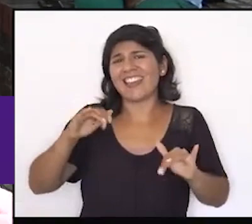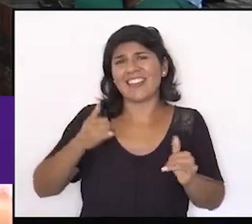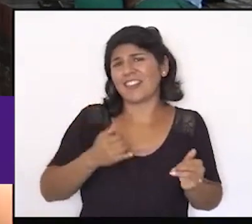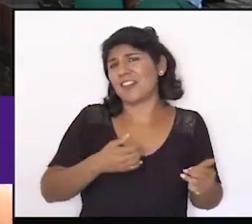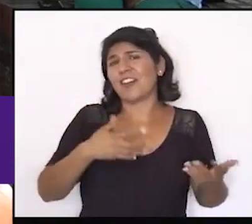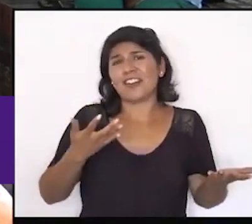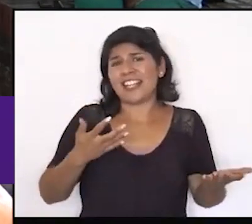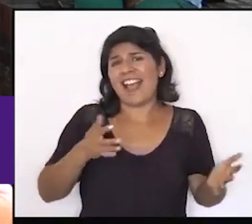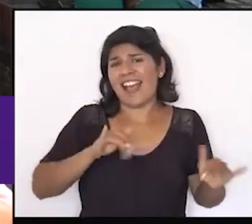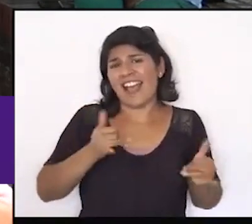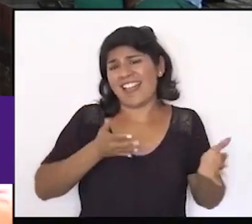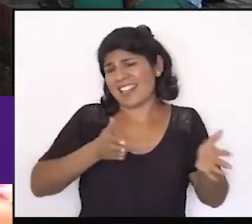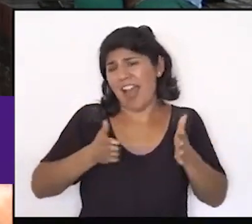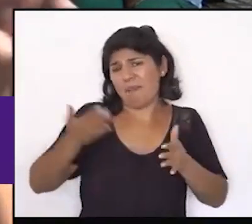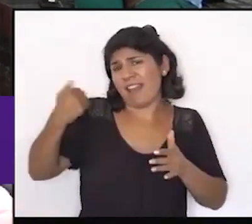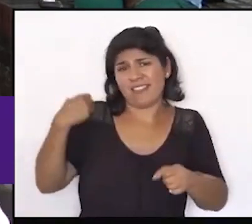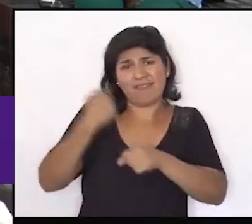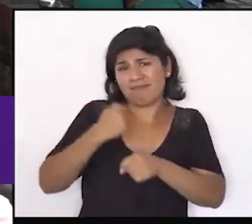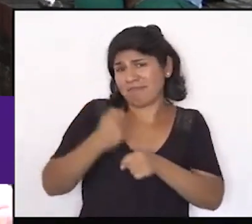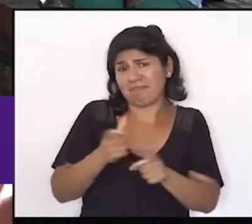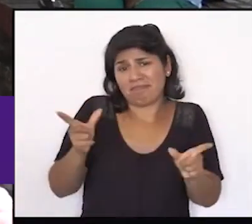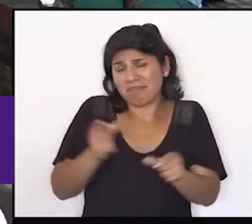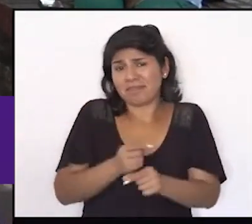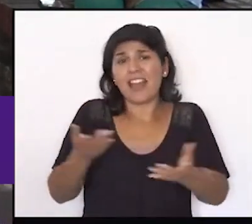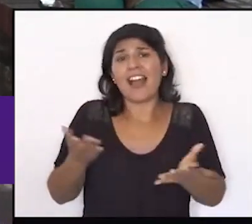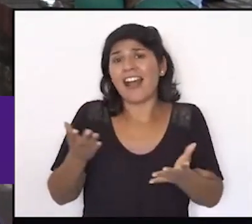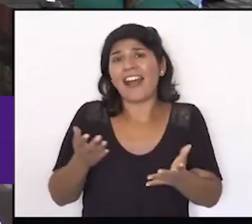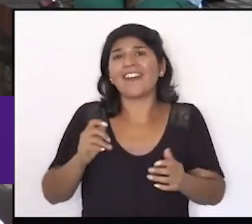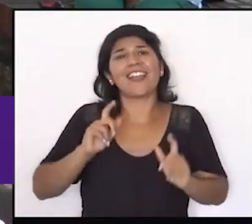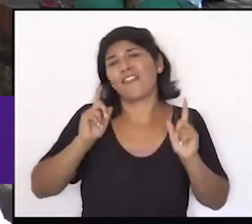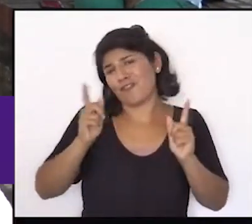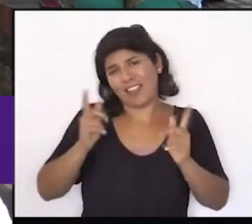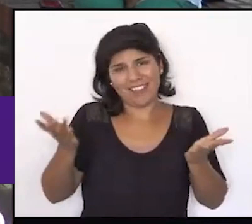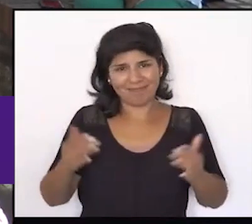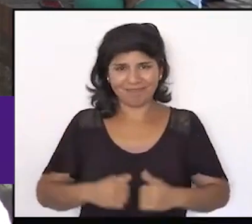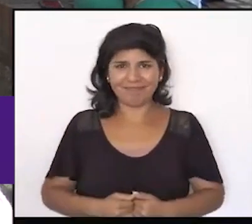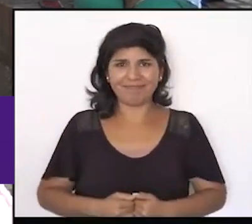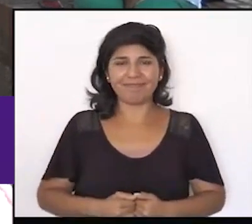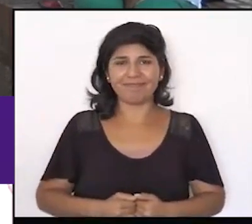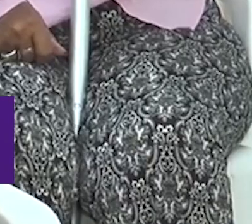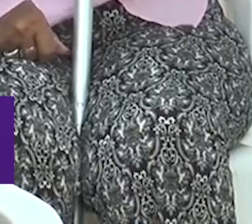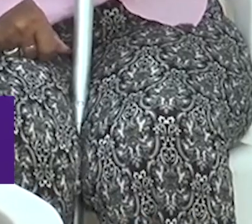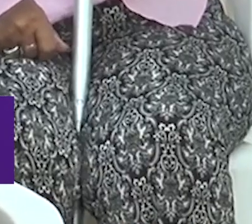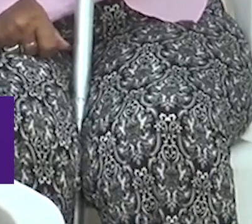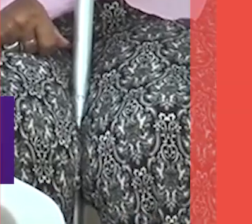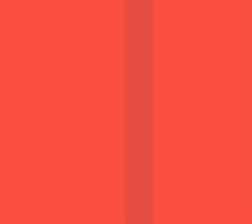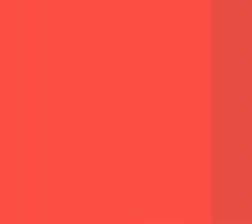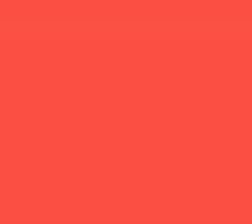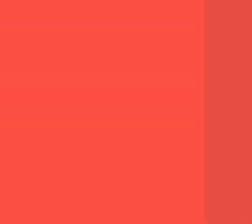y luego de haber ya transcurrido la etapa de trabajo, y ahora nos toca disfrutar un poco más.